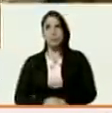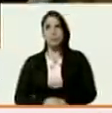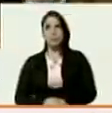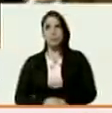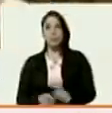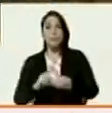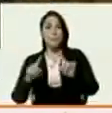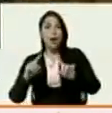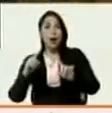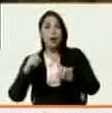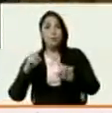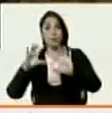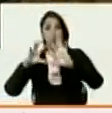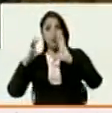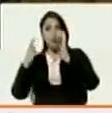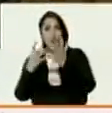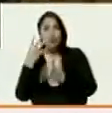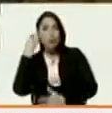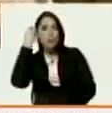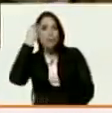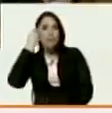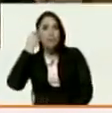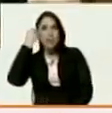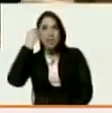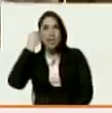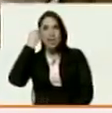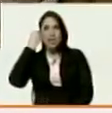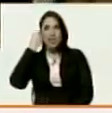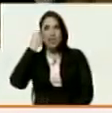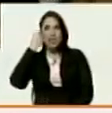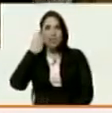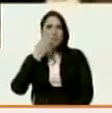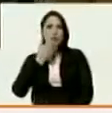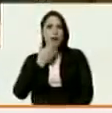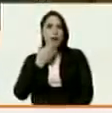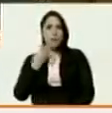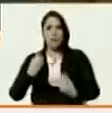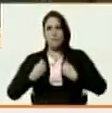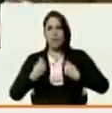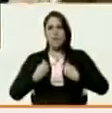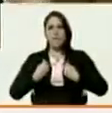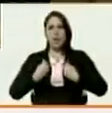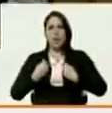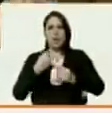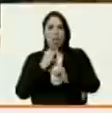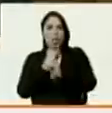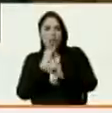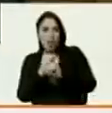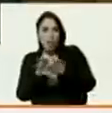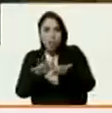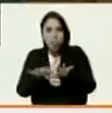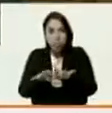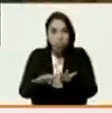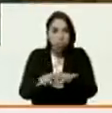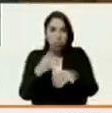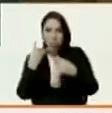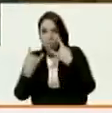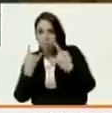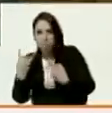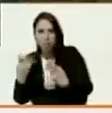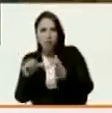para que el mundo crea, porque viven de las redes, no viven del mundo real. Lo que uno puede preguntar es, ¿dónde está el pueblo?